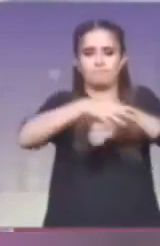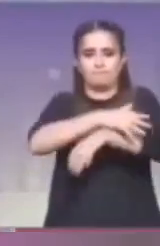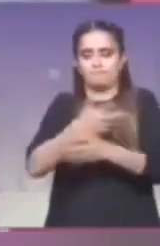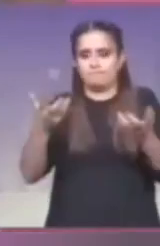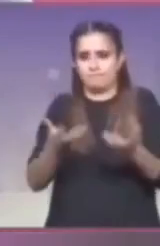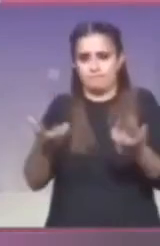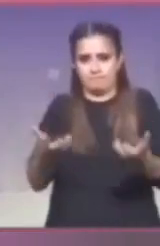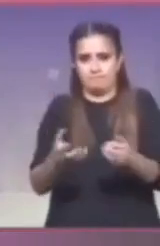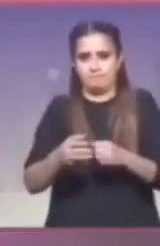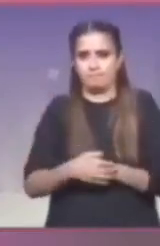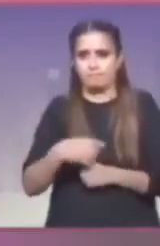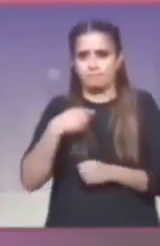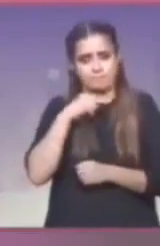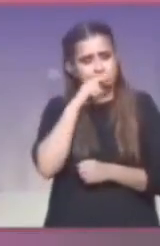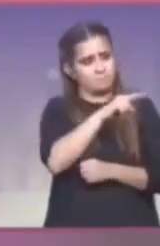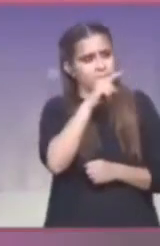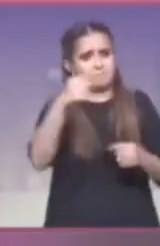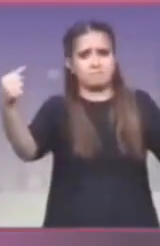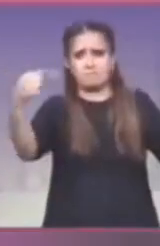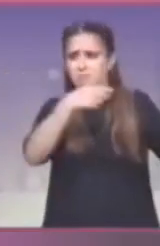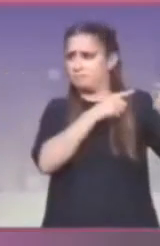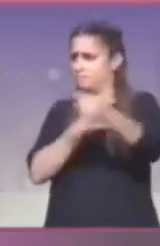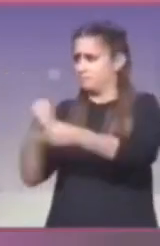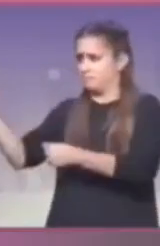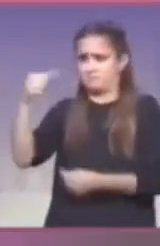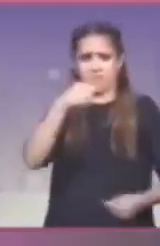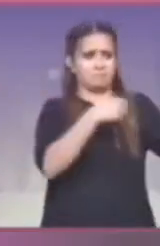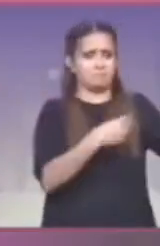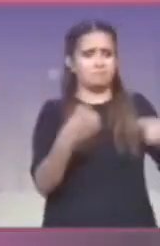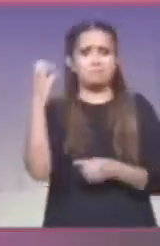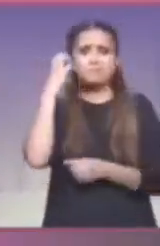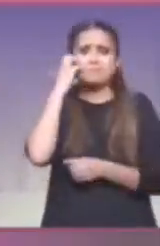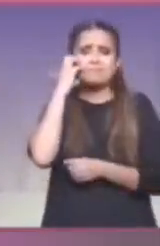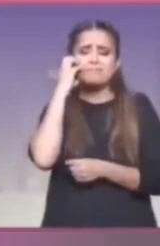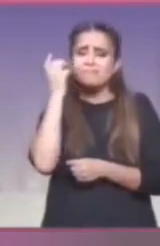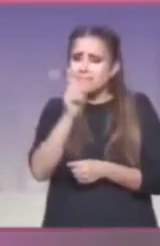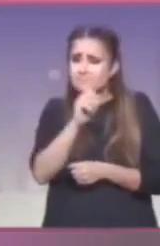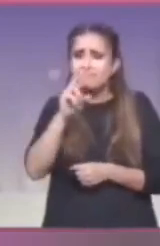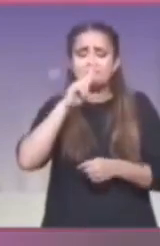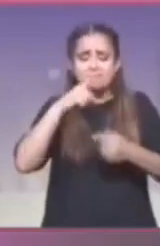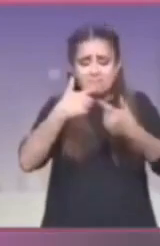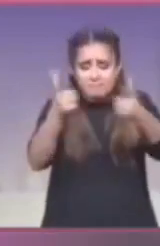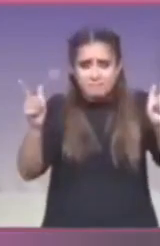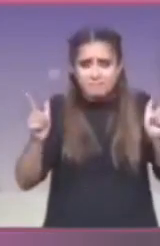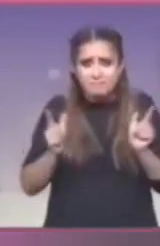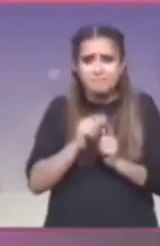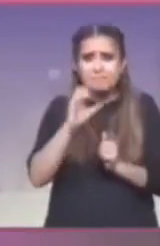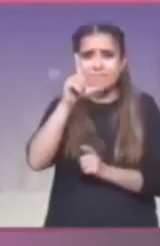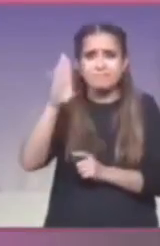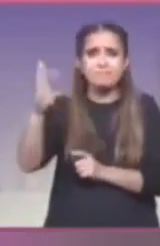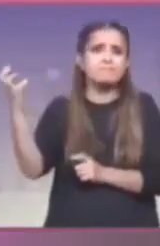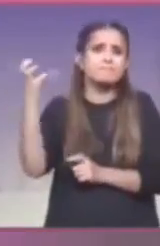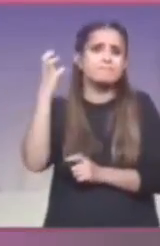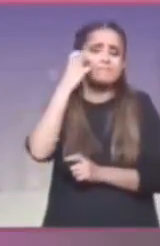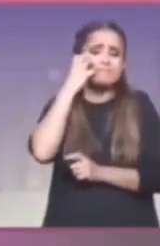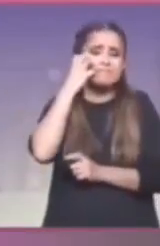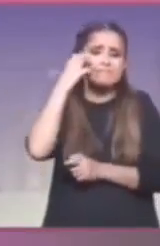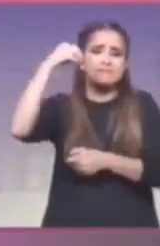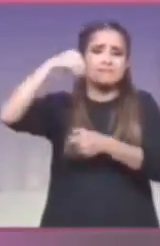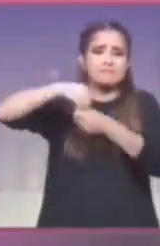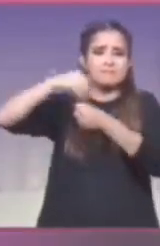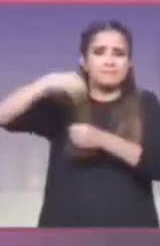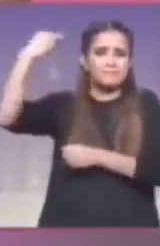Y como veo que muchos están golpeándose y amargados, propongo que hagamos un club de amargados anónimos.